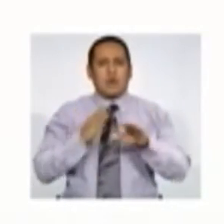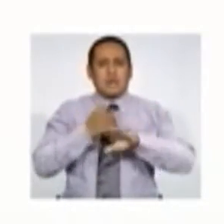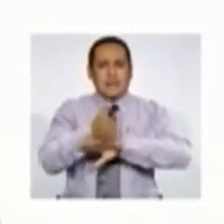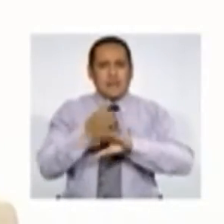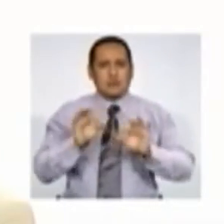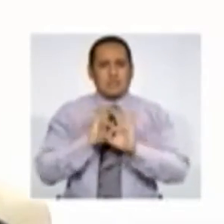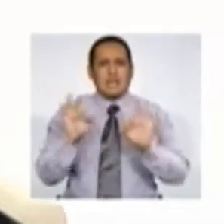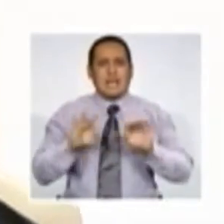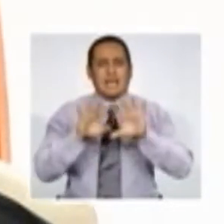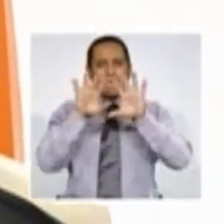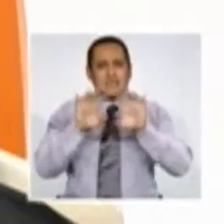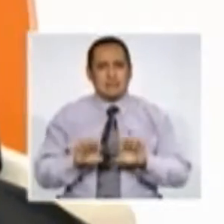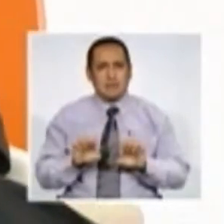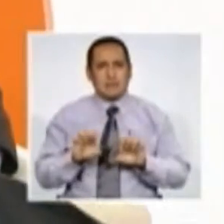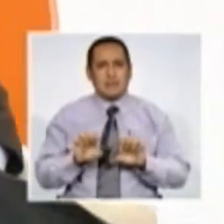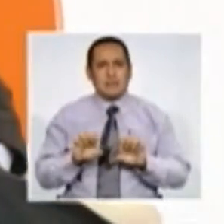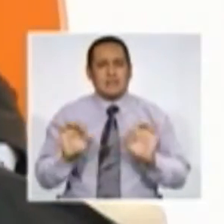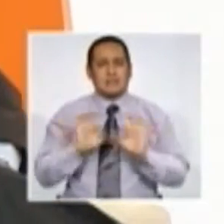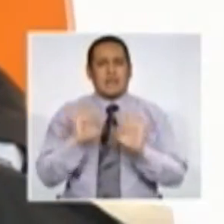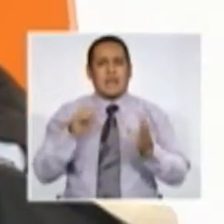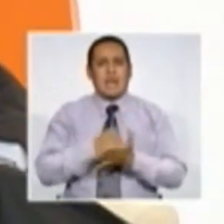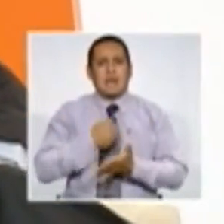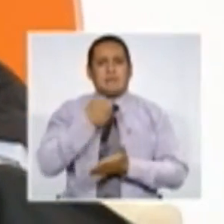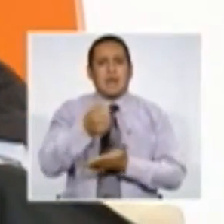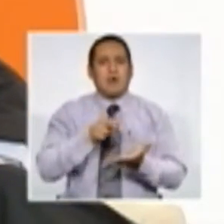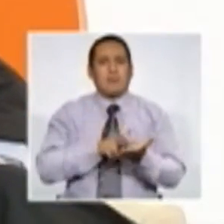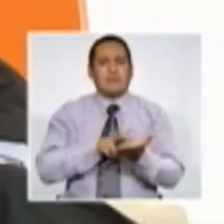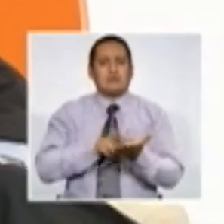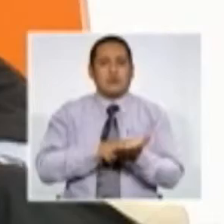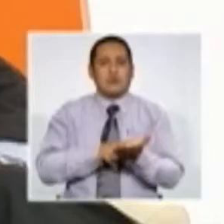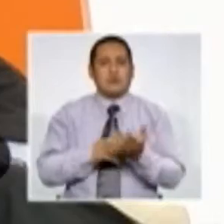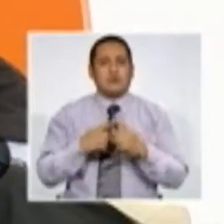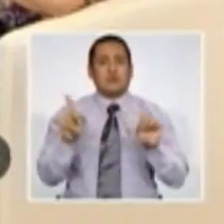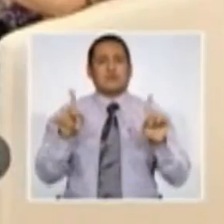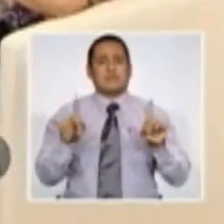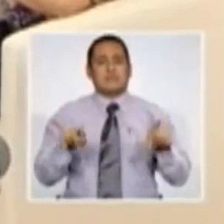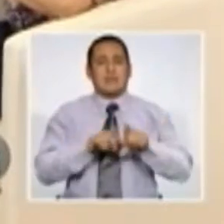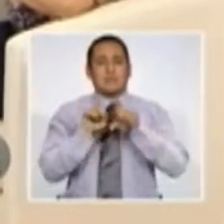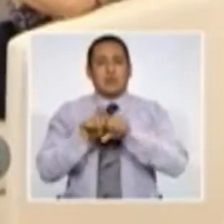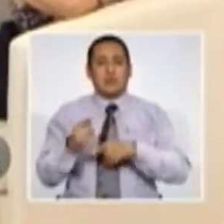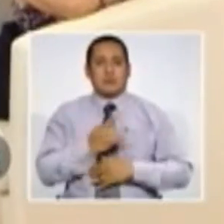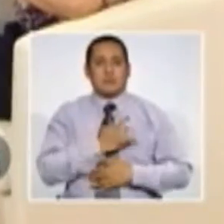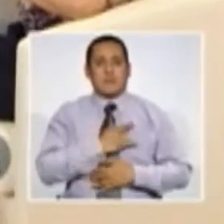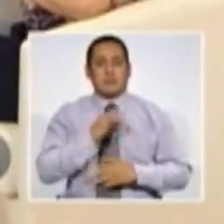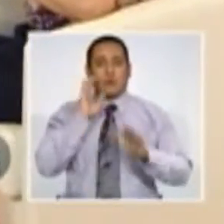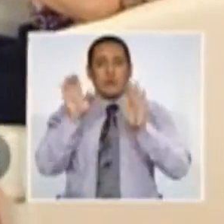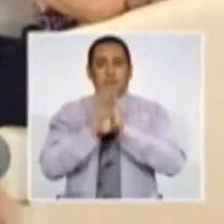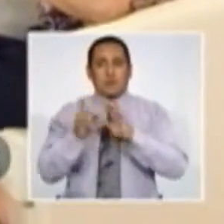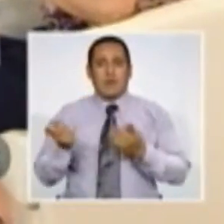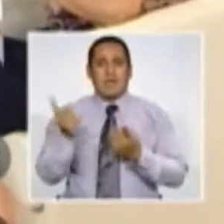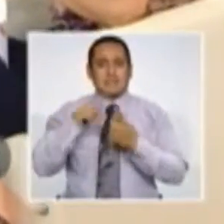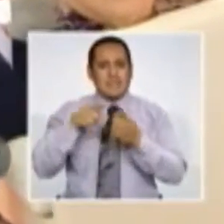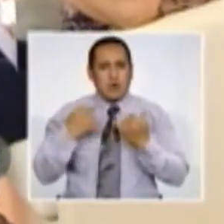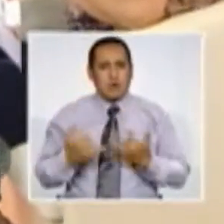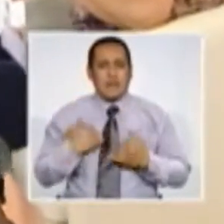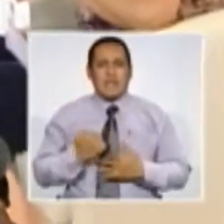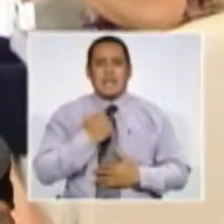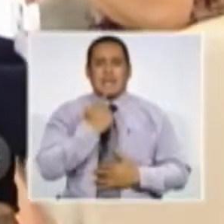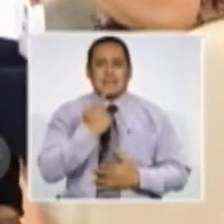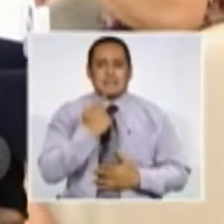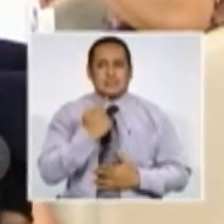impedir el ingreso ni los exámenes a el pago de las pensiones. Entonces lo que hacen las universidades, por ejemplo,